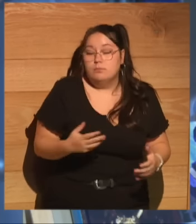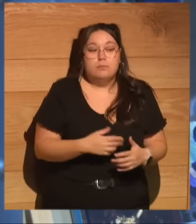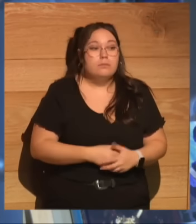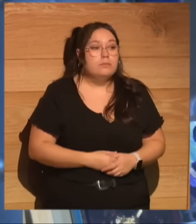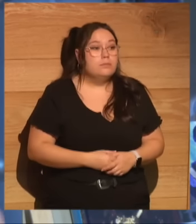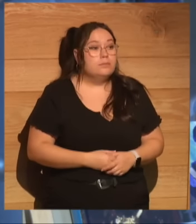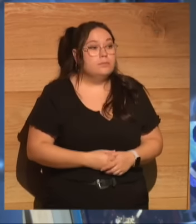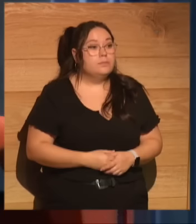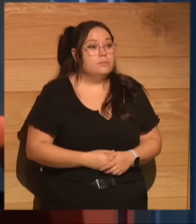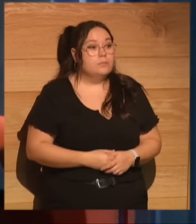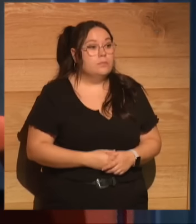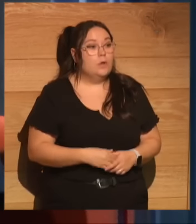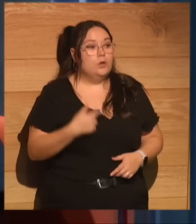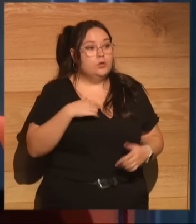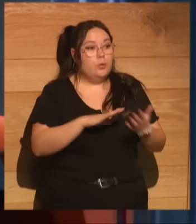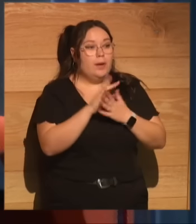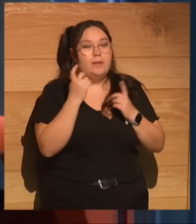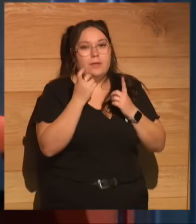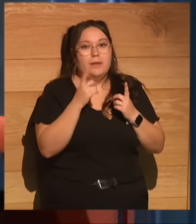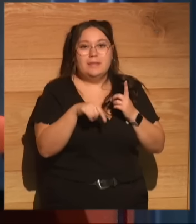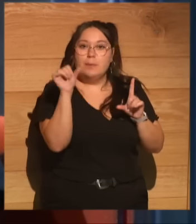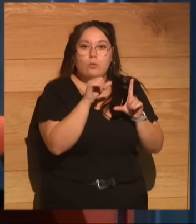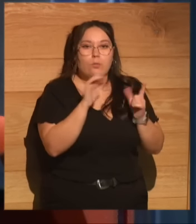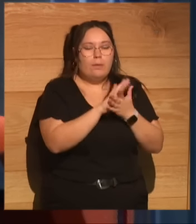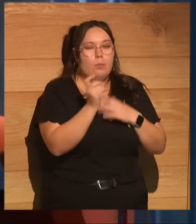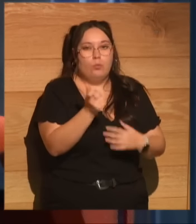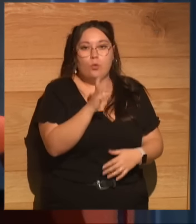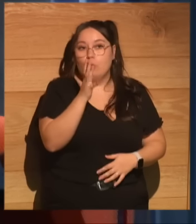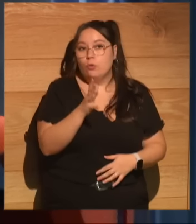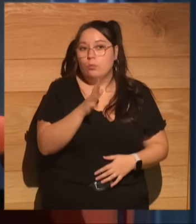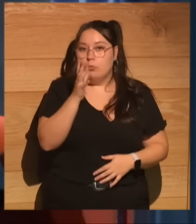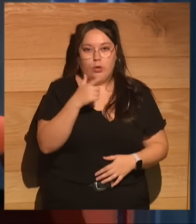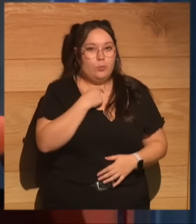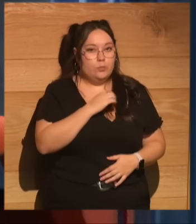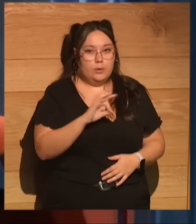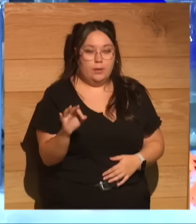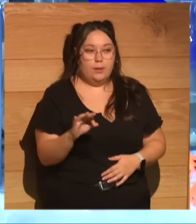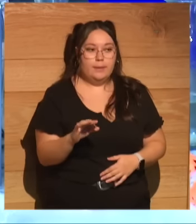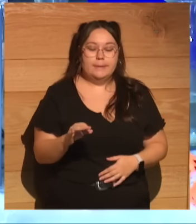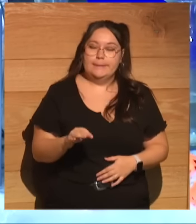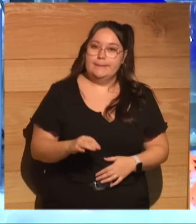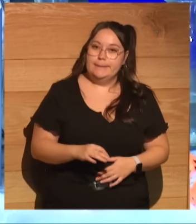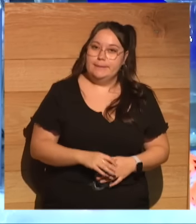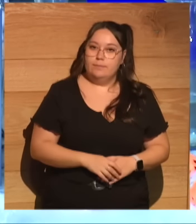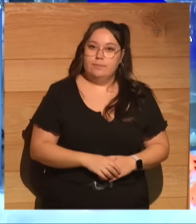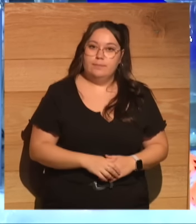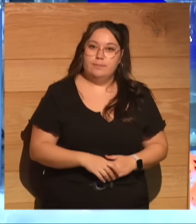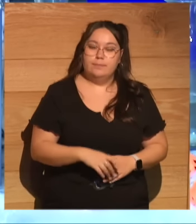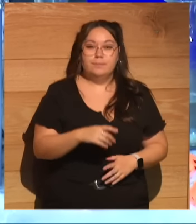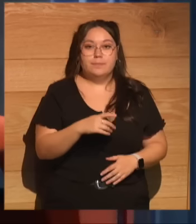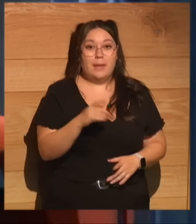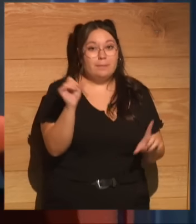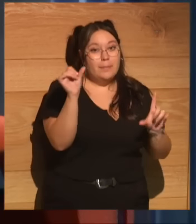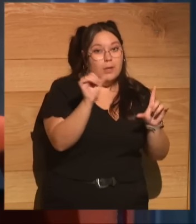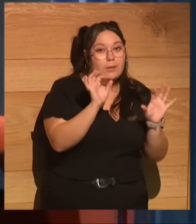es que existía. Yo voy a hablar lo menos posible de esta película. ¿Por qué? Porque me horroriza. Vale. ¡Ay! Pero no me horroriza